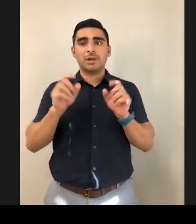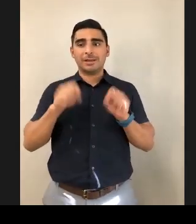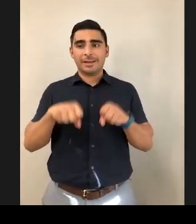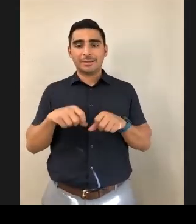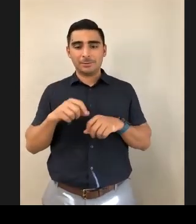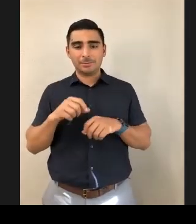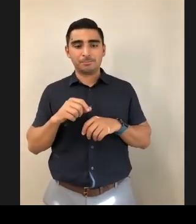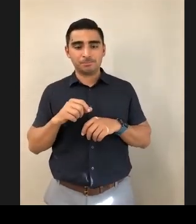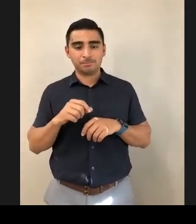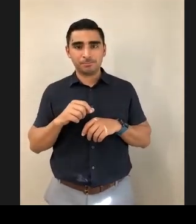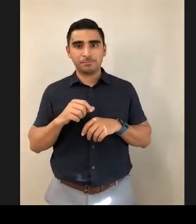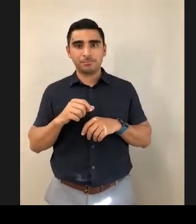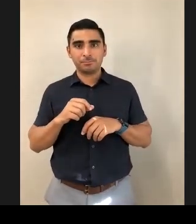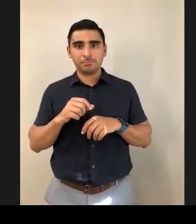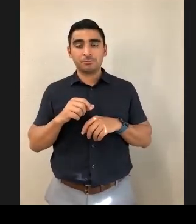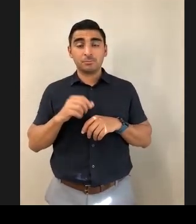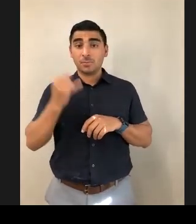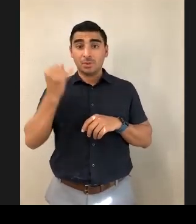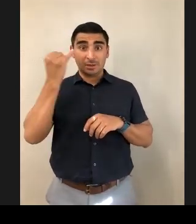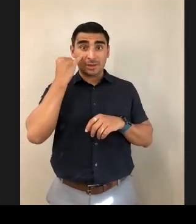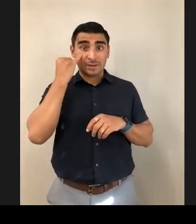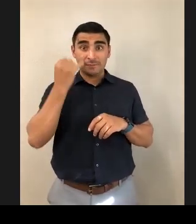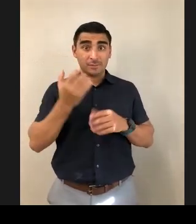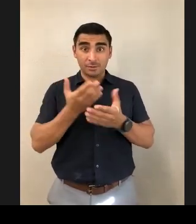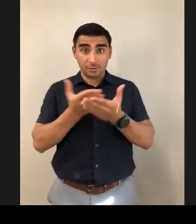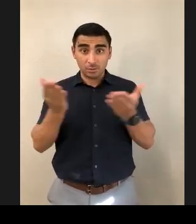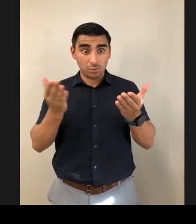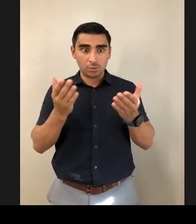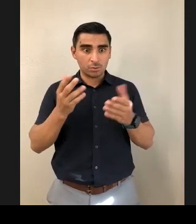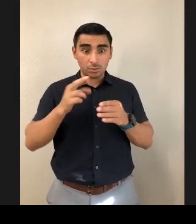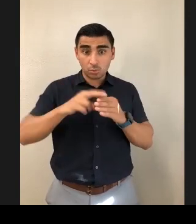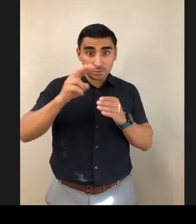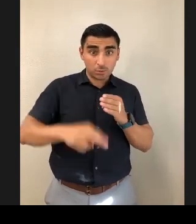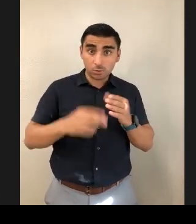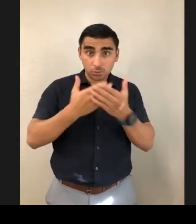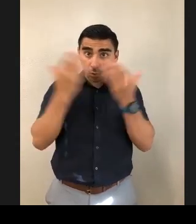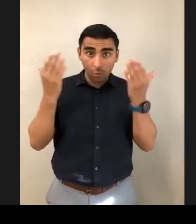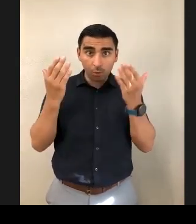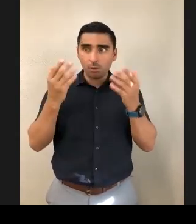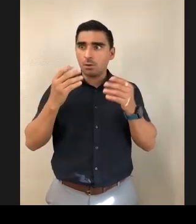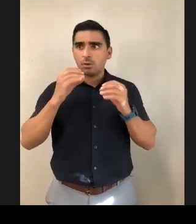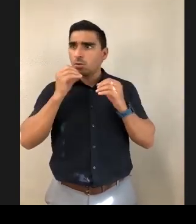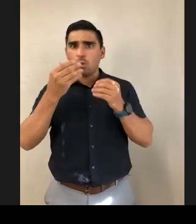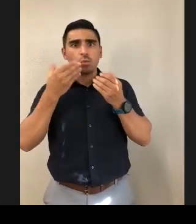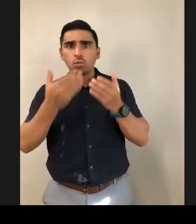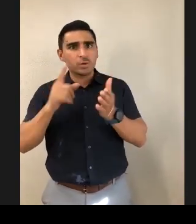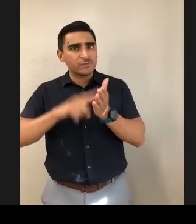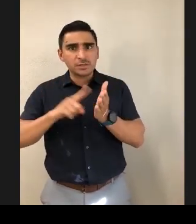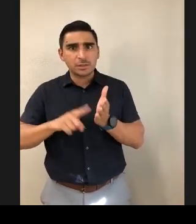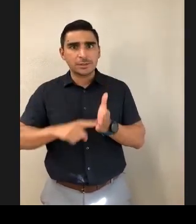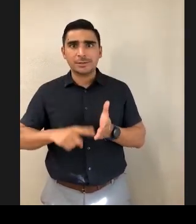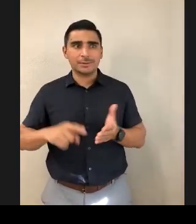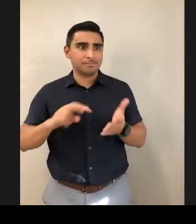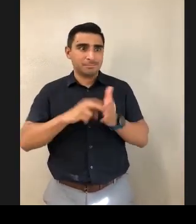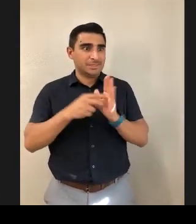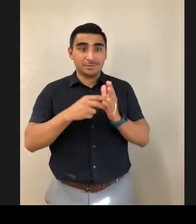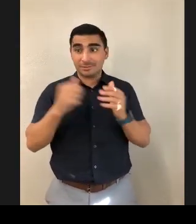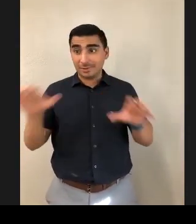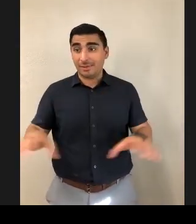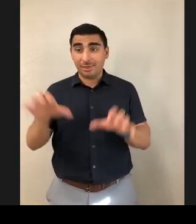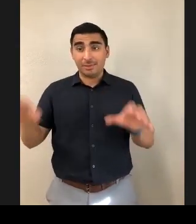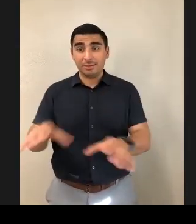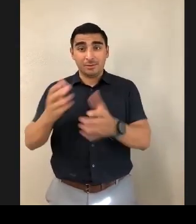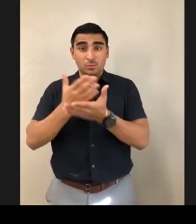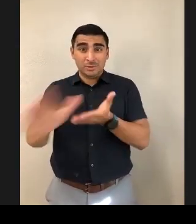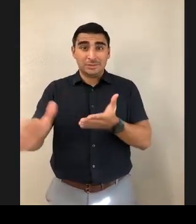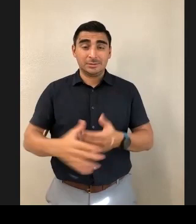hable tanto. Pero si no ves los resultados, si no haces los resultados, todo lo que hagas no va a servir